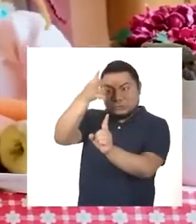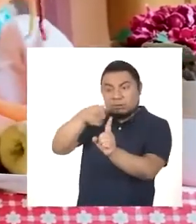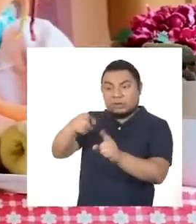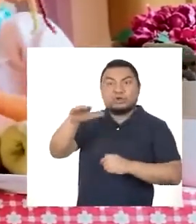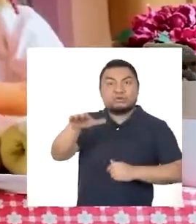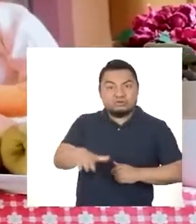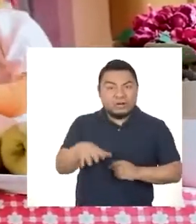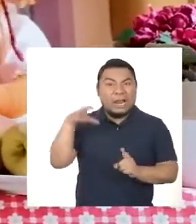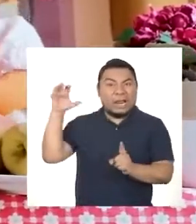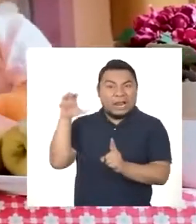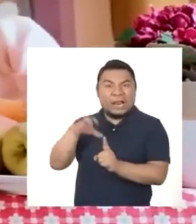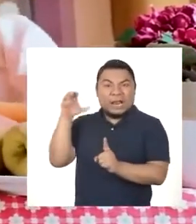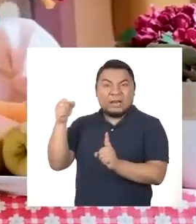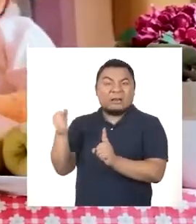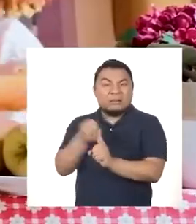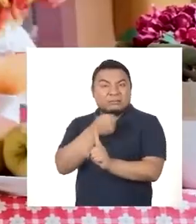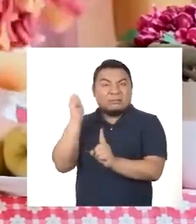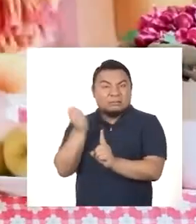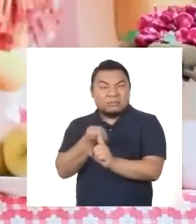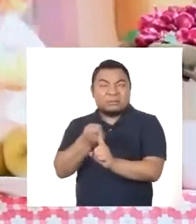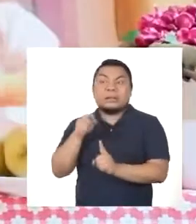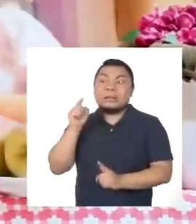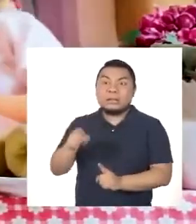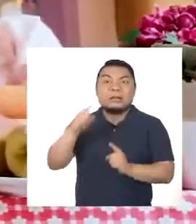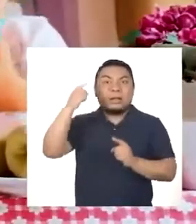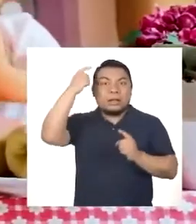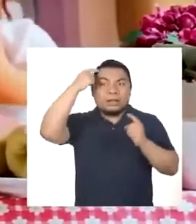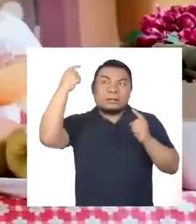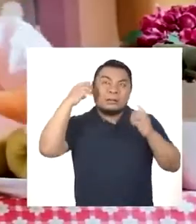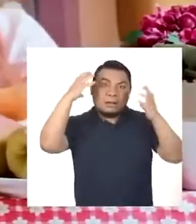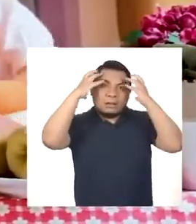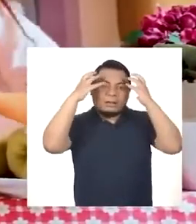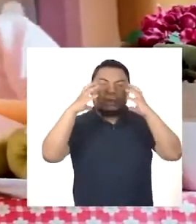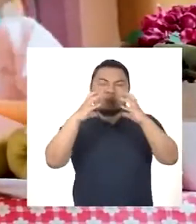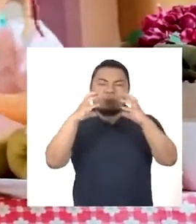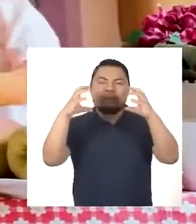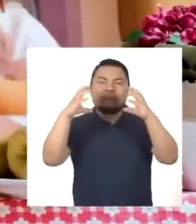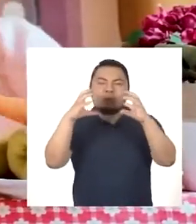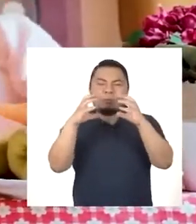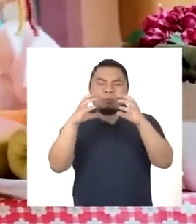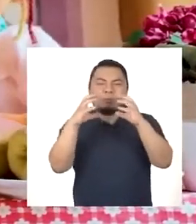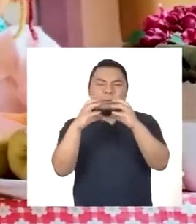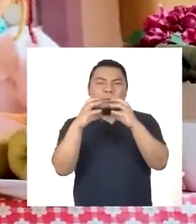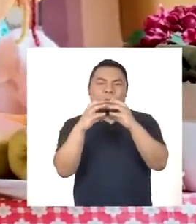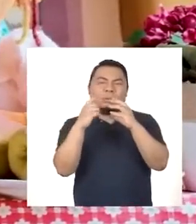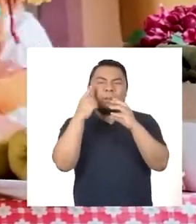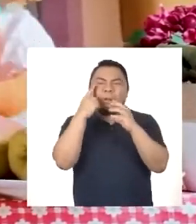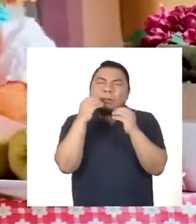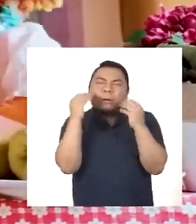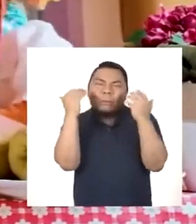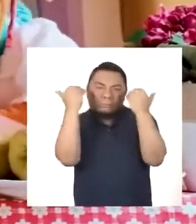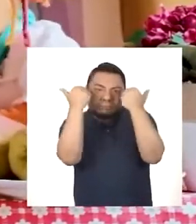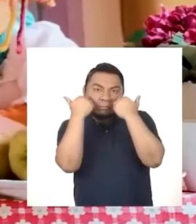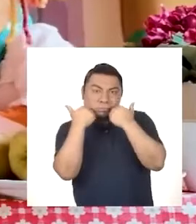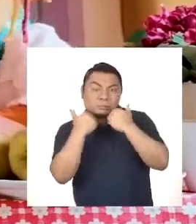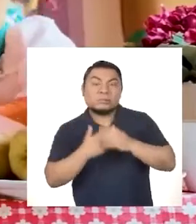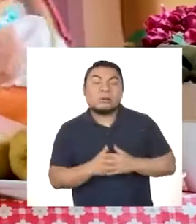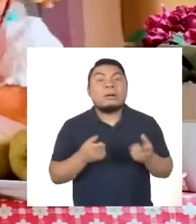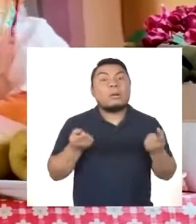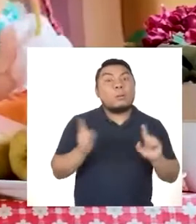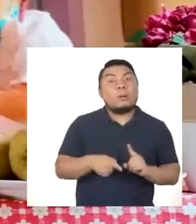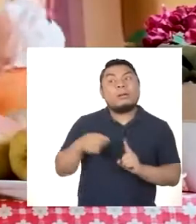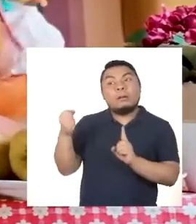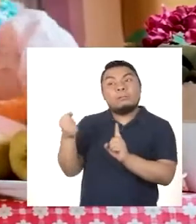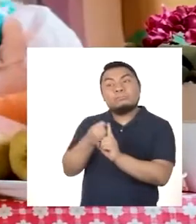sufrido maltrato no han desarrollado bien su cerebro, afectando hasta su memoria. Cuando se les maltrata a